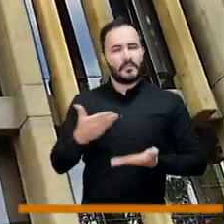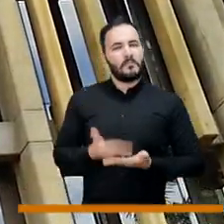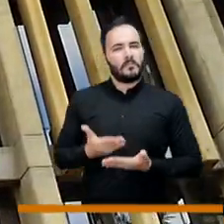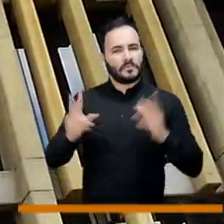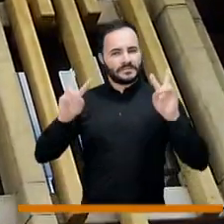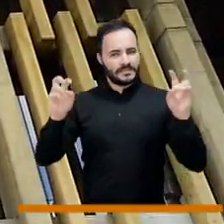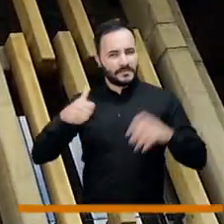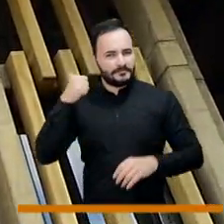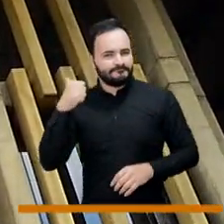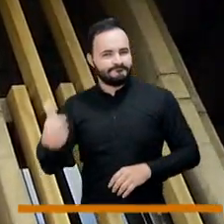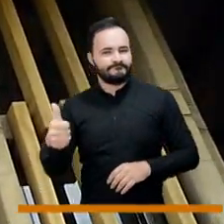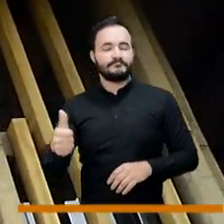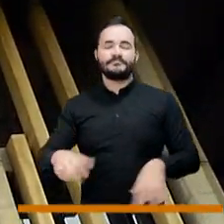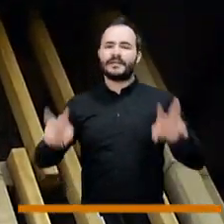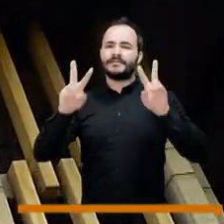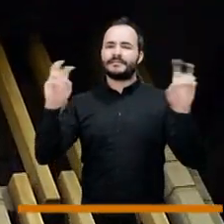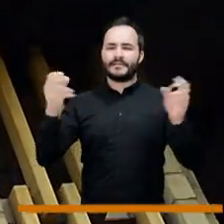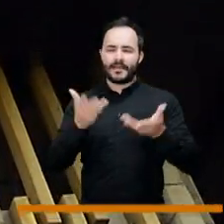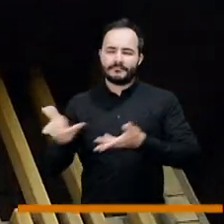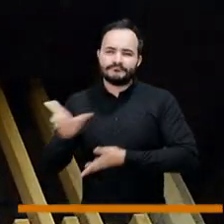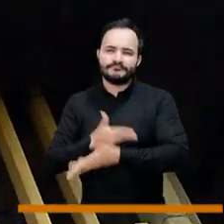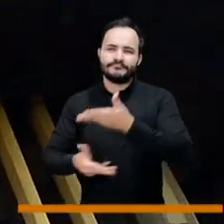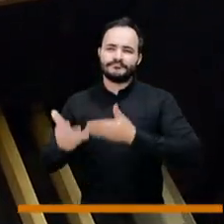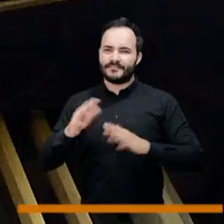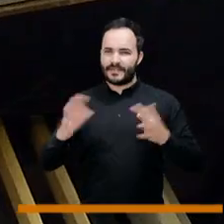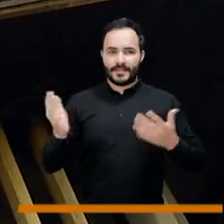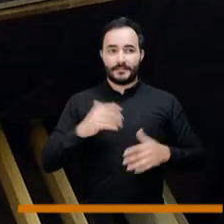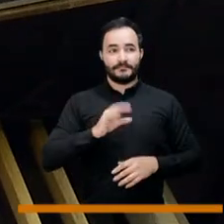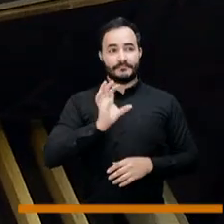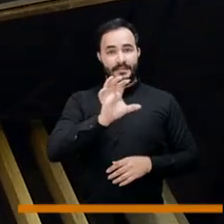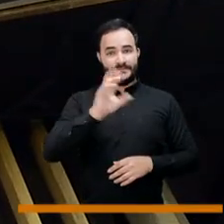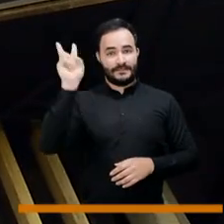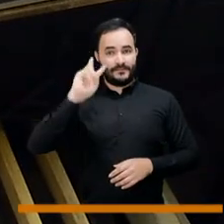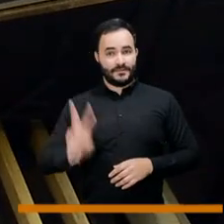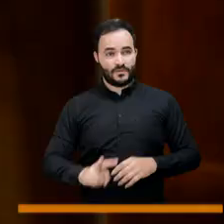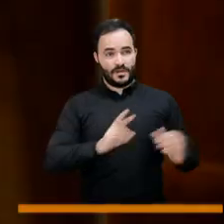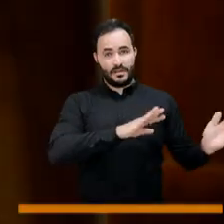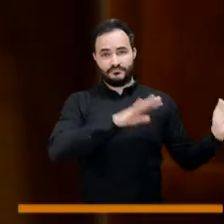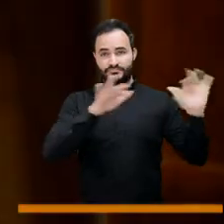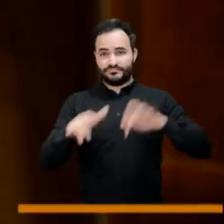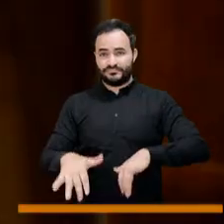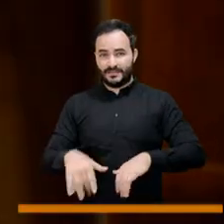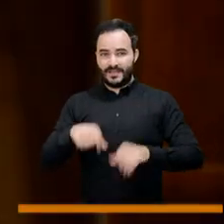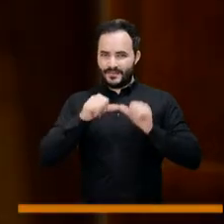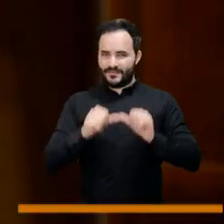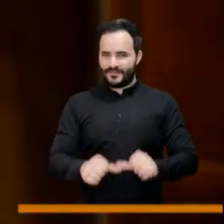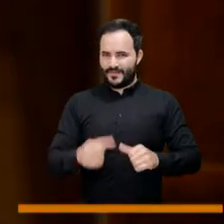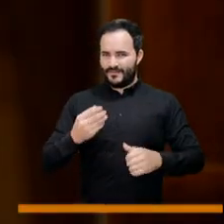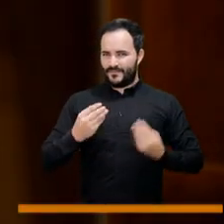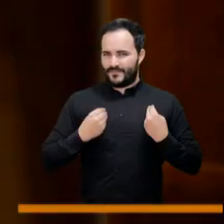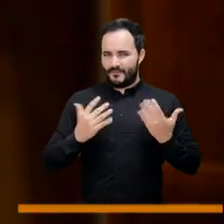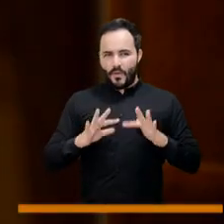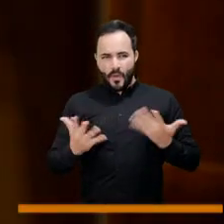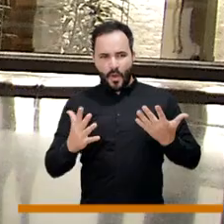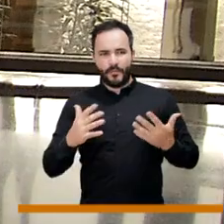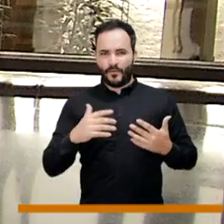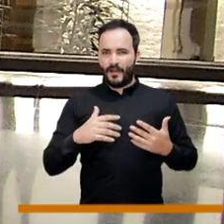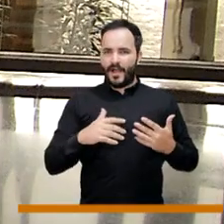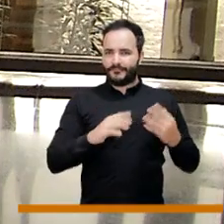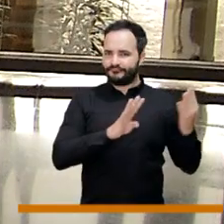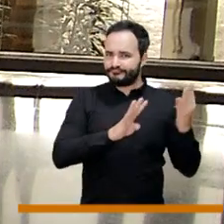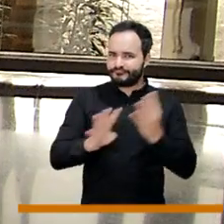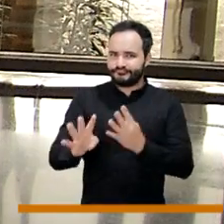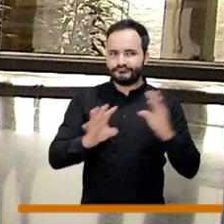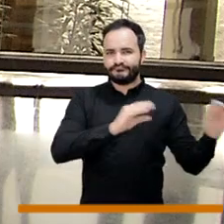espacio de frente en el día de hoy es el que tiene que ver con la migración venezolana y viene usted a acompañado